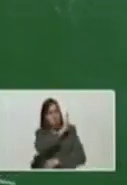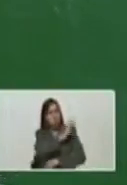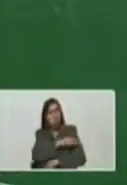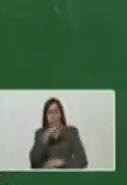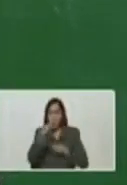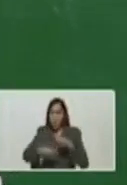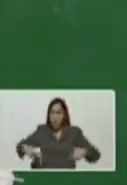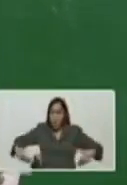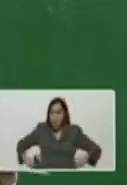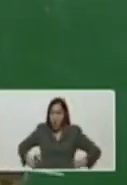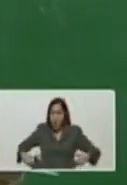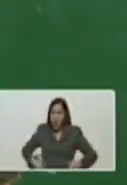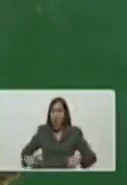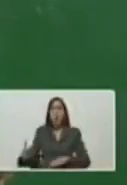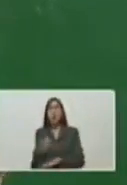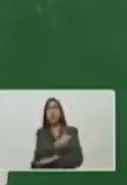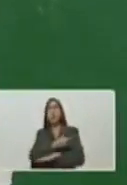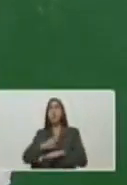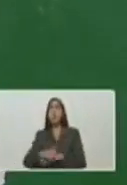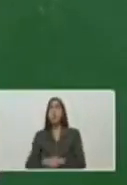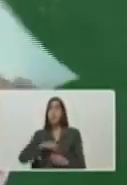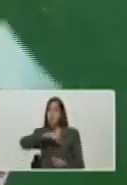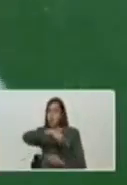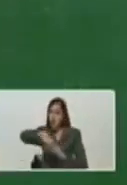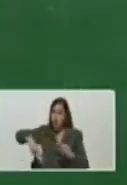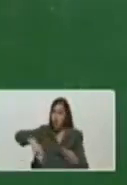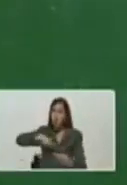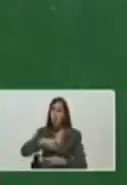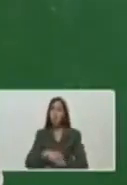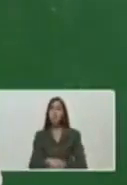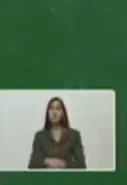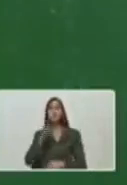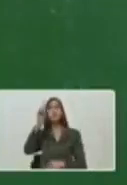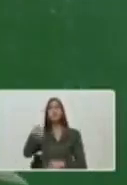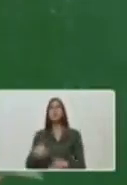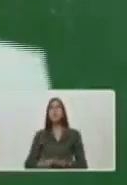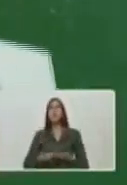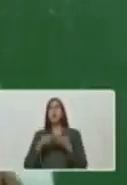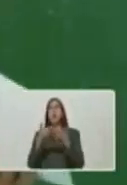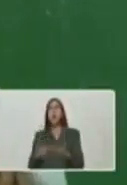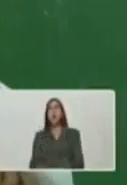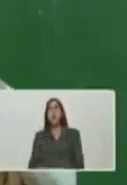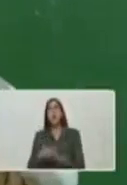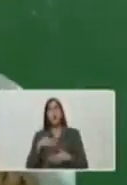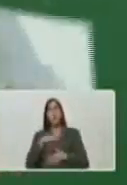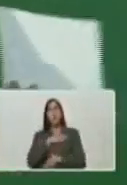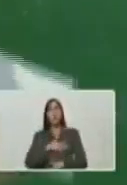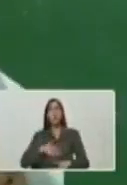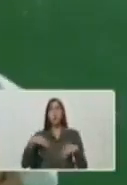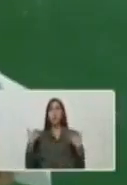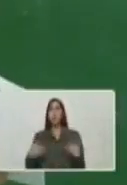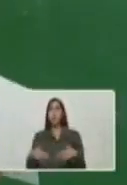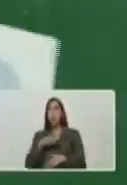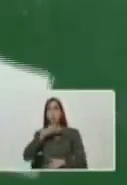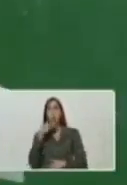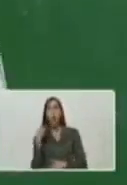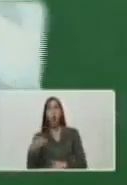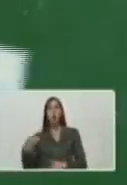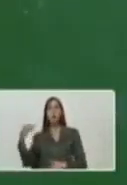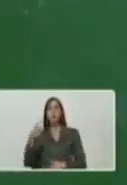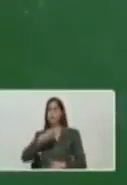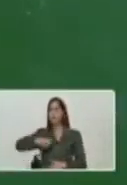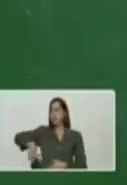gobierno bolivariano, el gobierno revolucionario, también por darle mayor satisfacción a esos jóvenes,